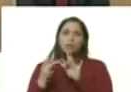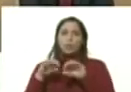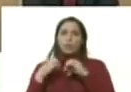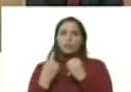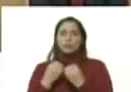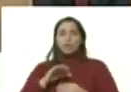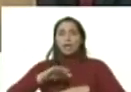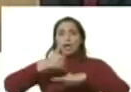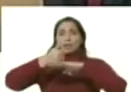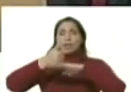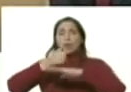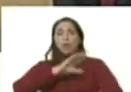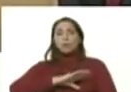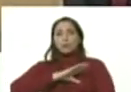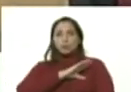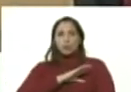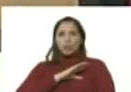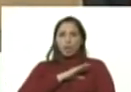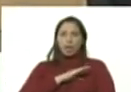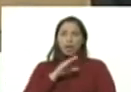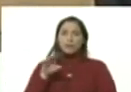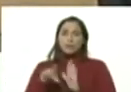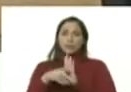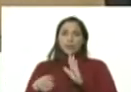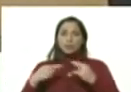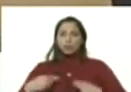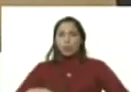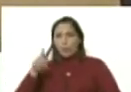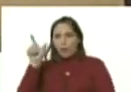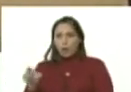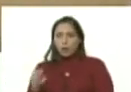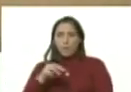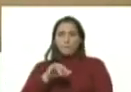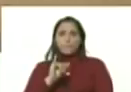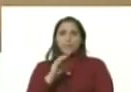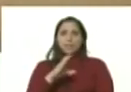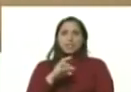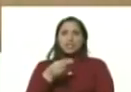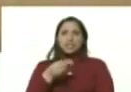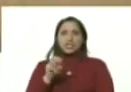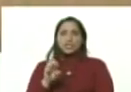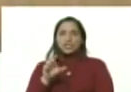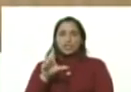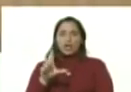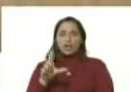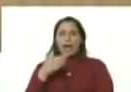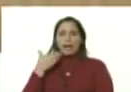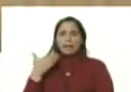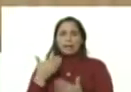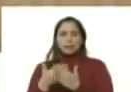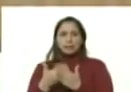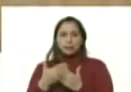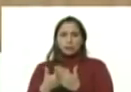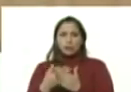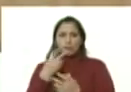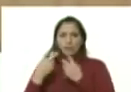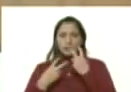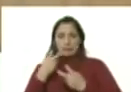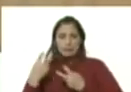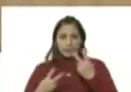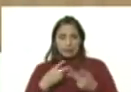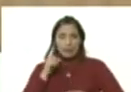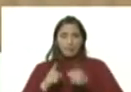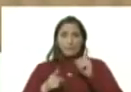Alta Comisionada para los Derechos Humanos, Michelle Bachelet. Le hemos agradecido su visita, a pesar de que